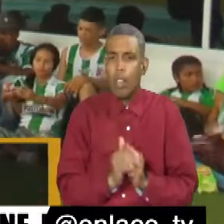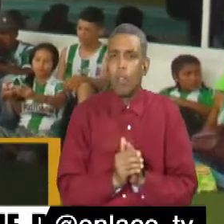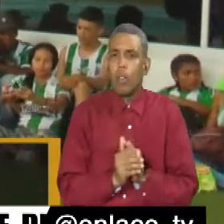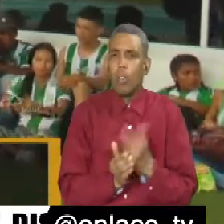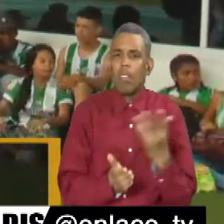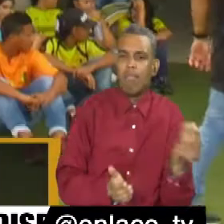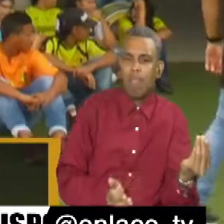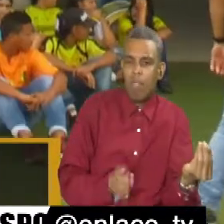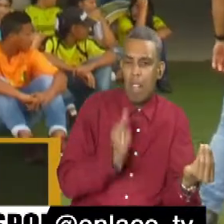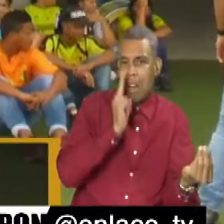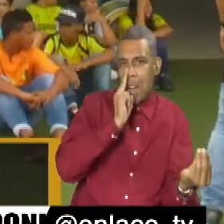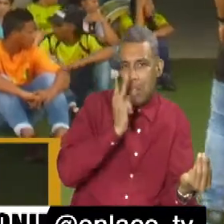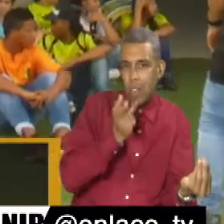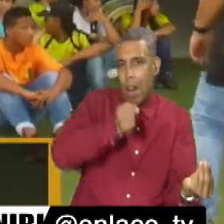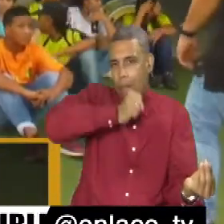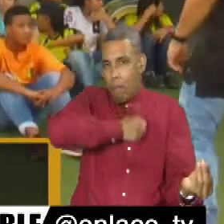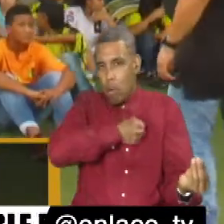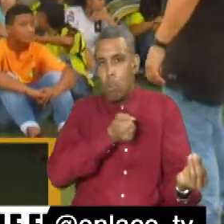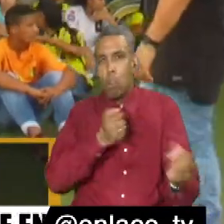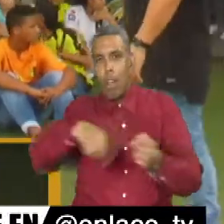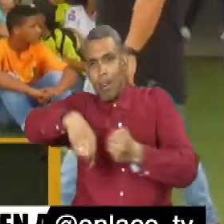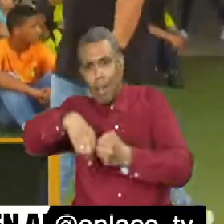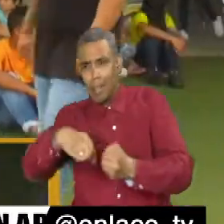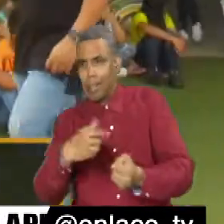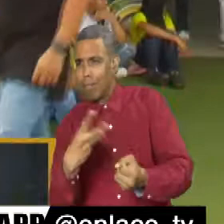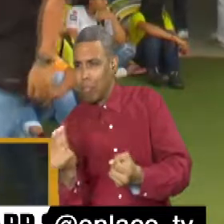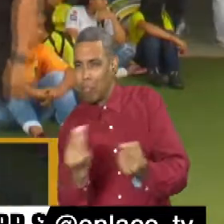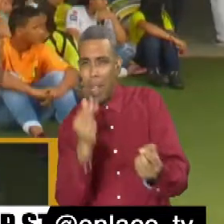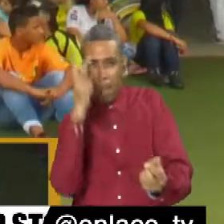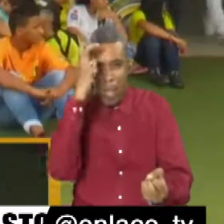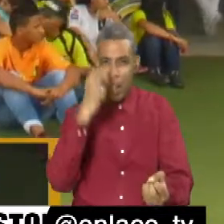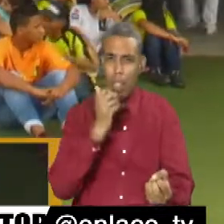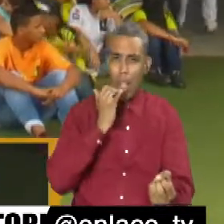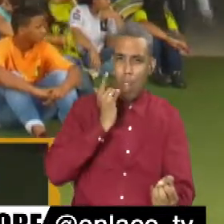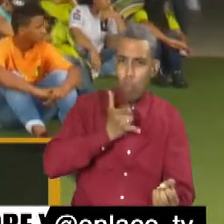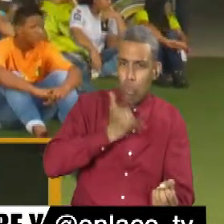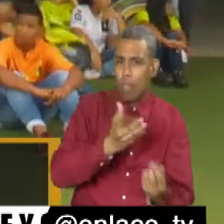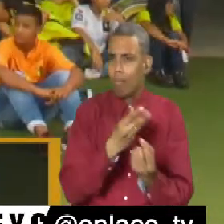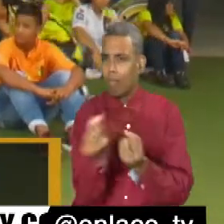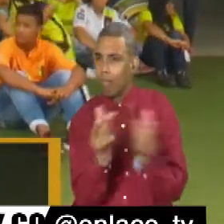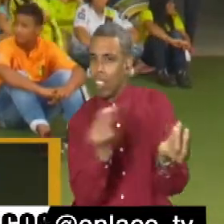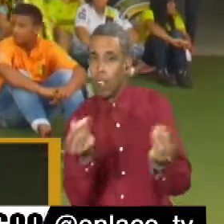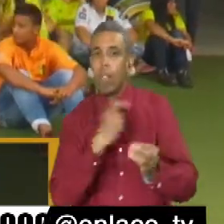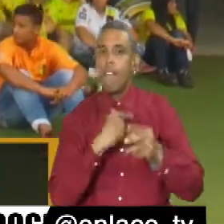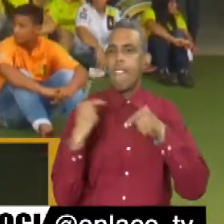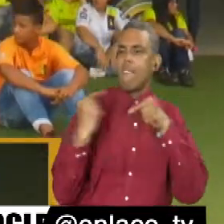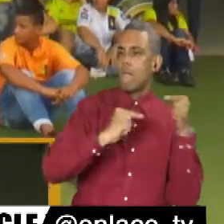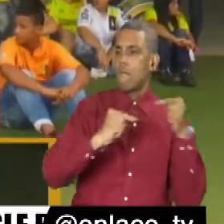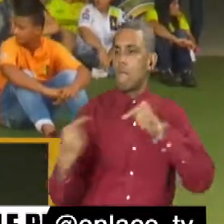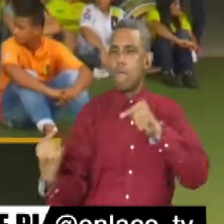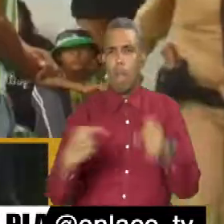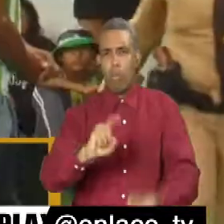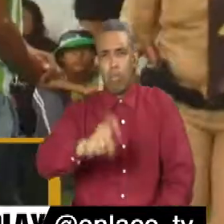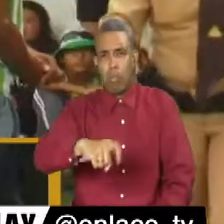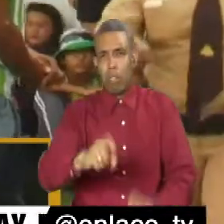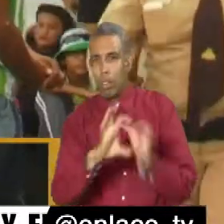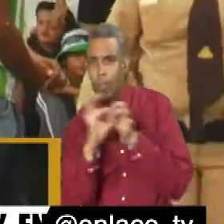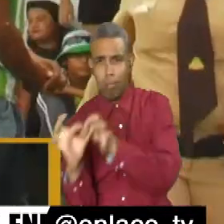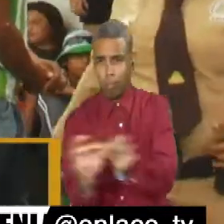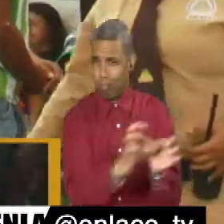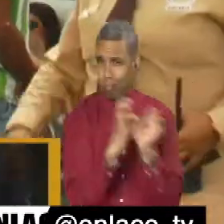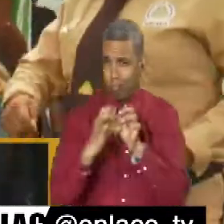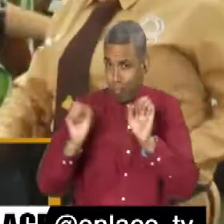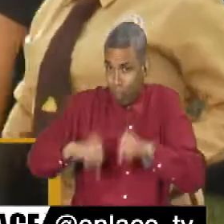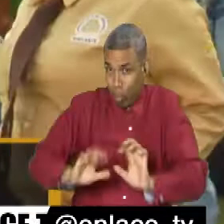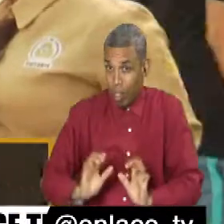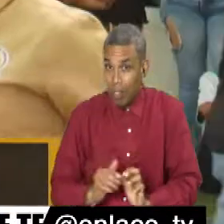como la persona que maneja el deporte en la ciudad, es un compromiso poder integrar a estas diversas barras, a hinchas de los diversos equipos, para hacer un